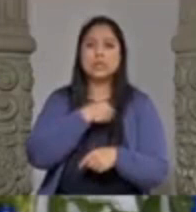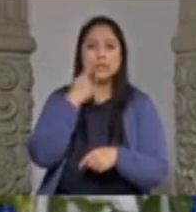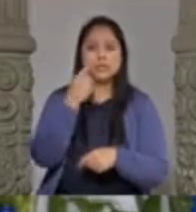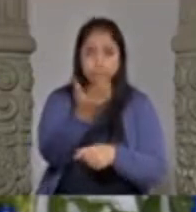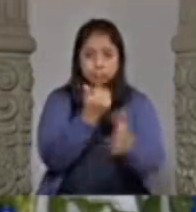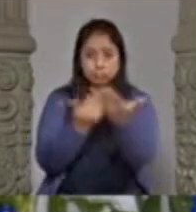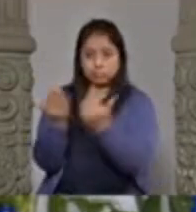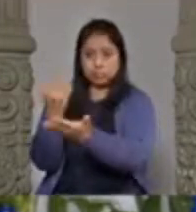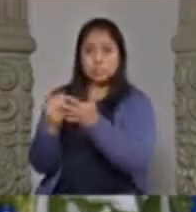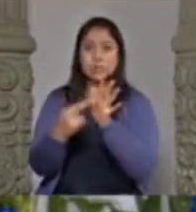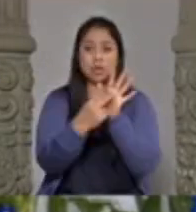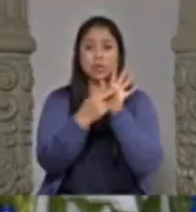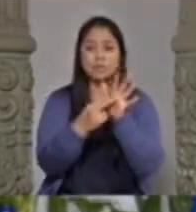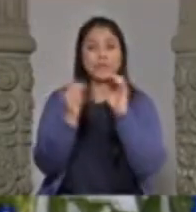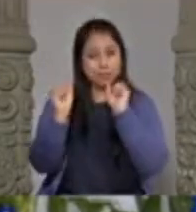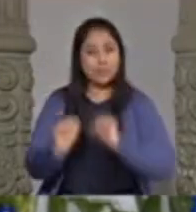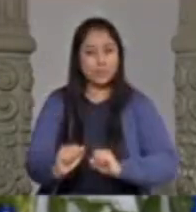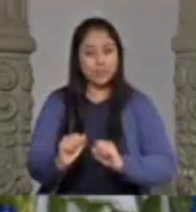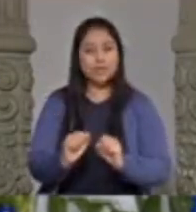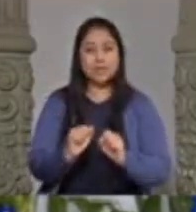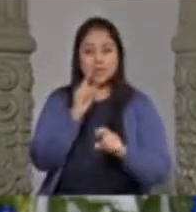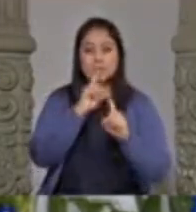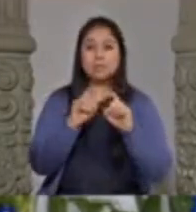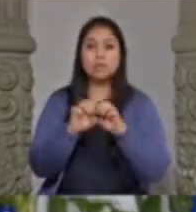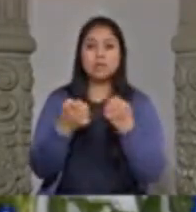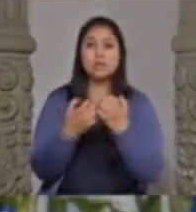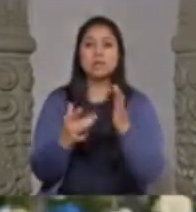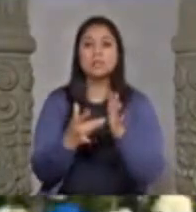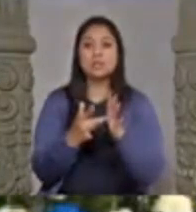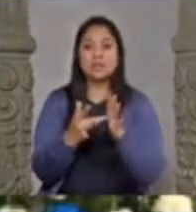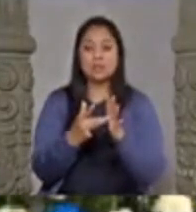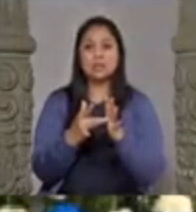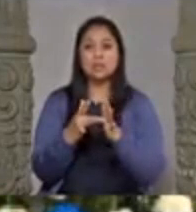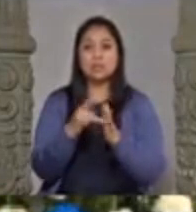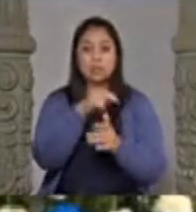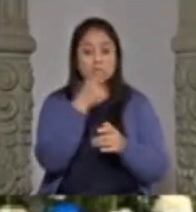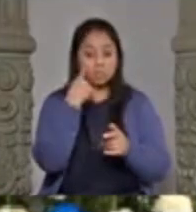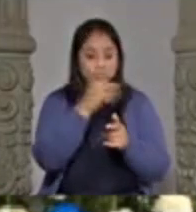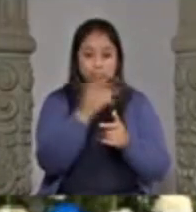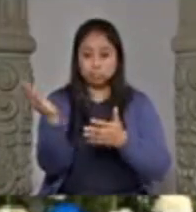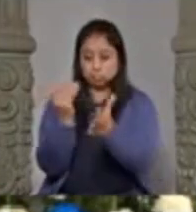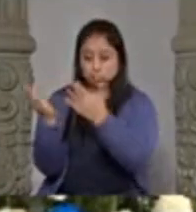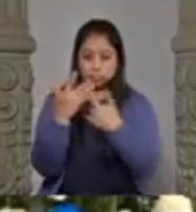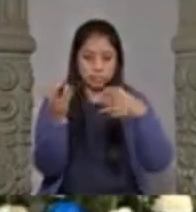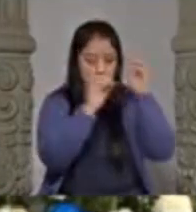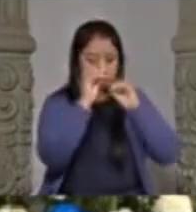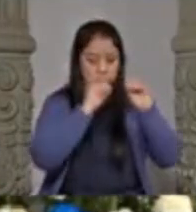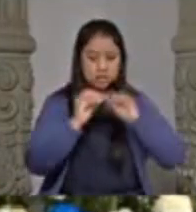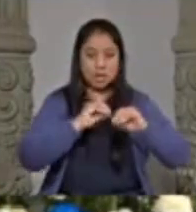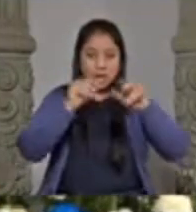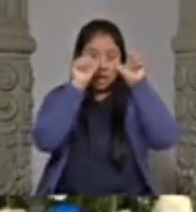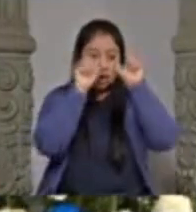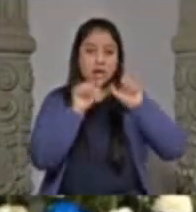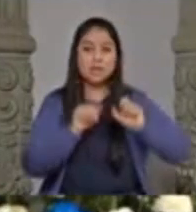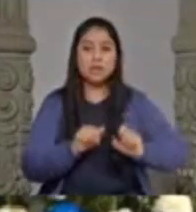mandar sus recomendaciones, las cuales el equipo técnico las recogerá, las analizará y las tratará